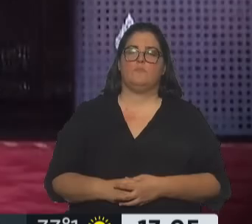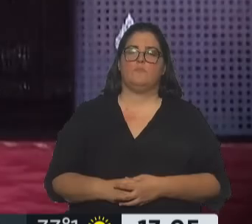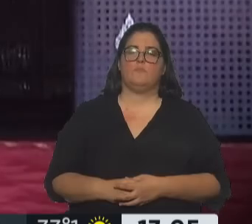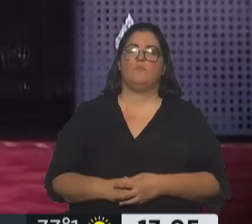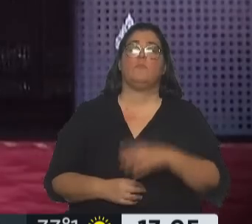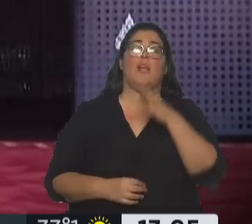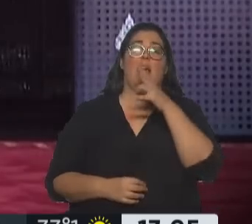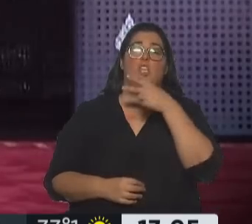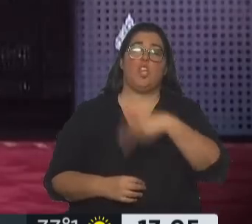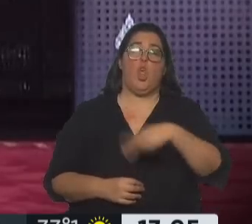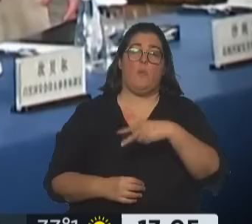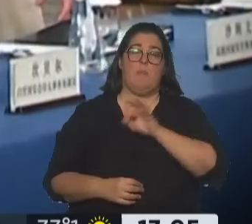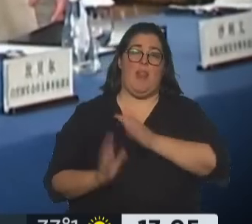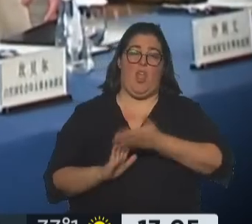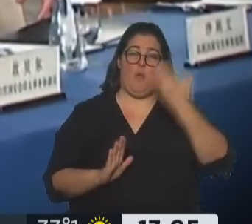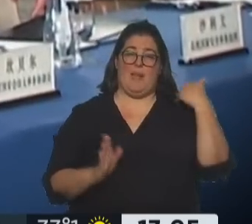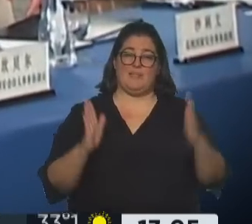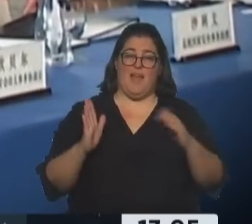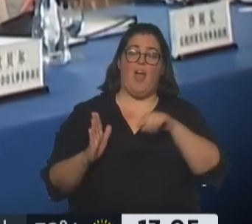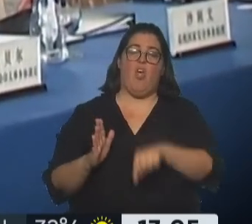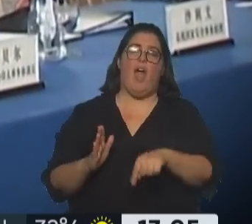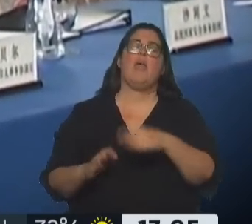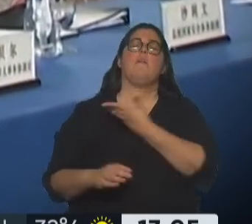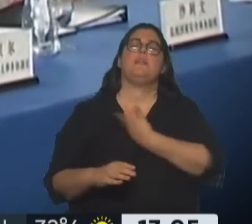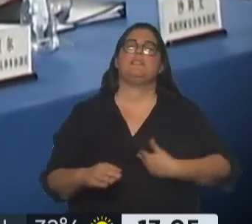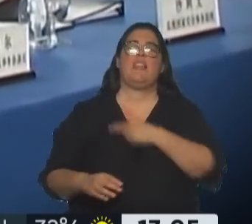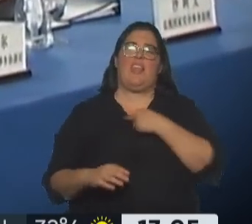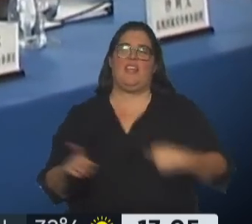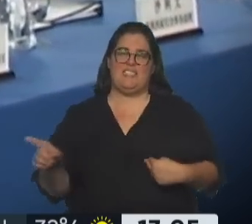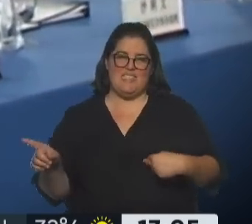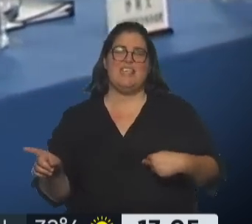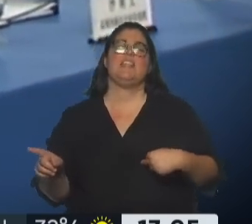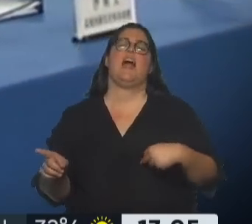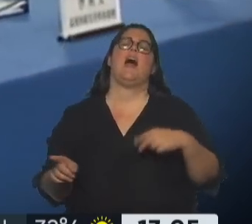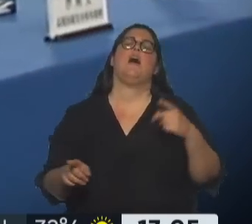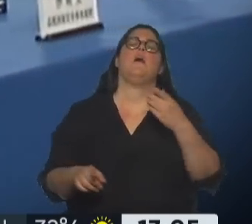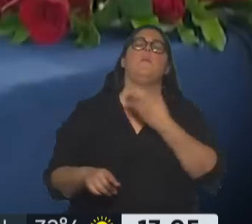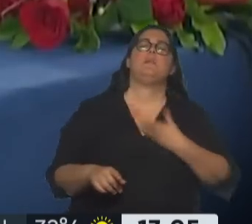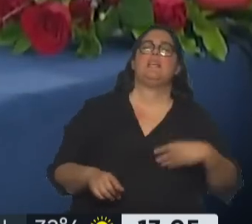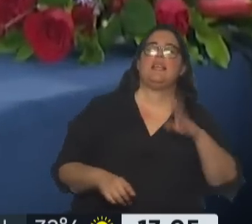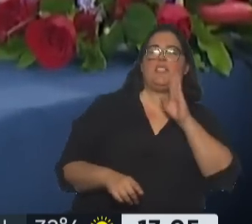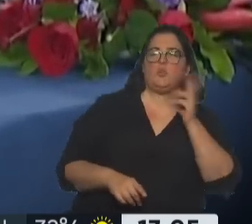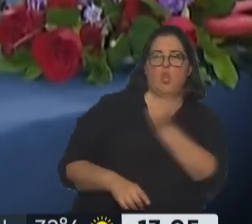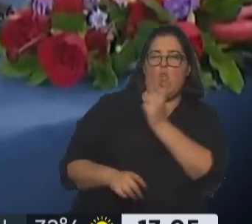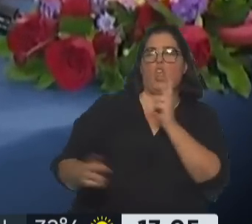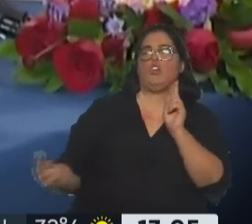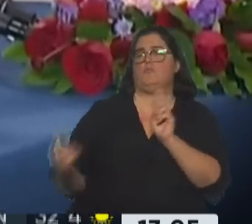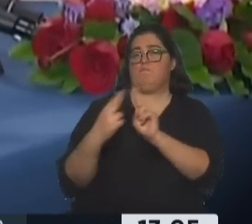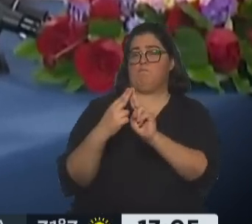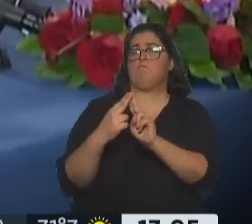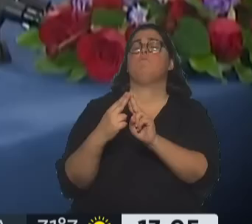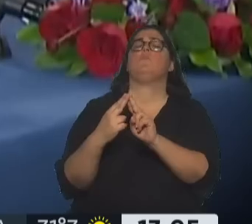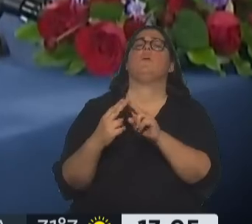El 14 de noviembre de 2022, el presidente de China, Xi Jinping, y su par de Estados Unidos, Joe Biden, se encontraron cara a cara en